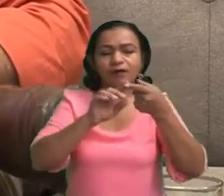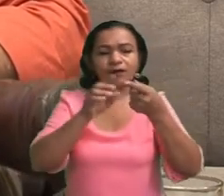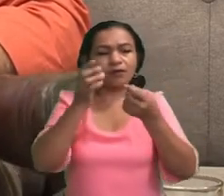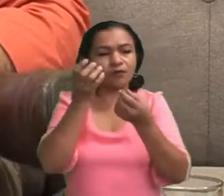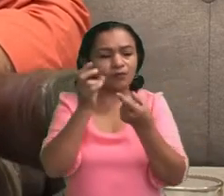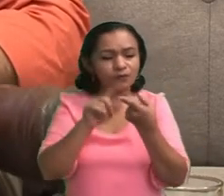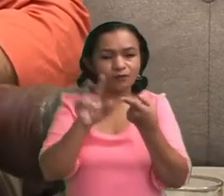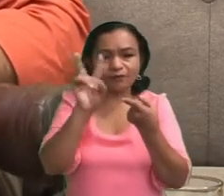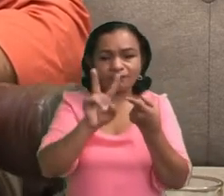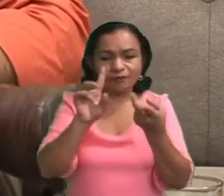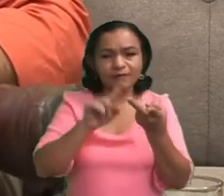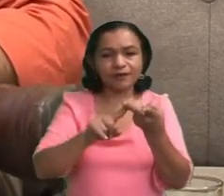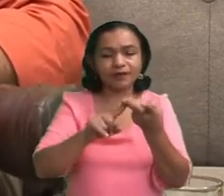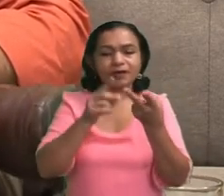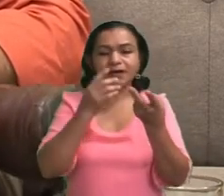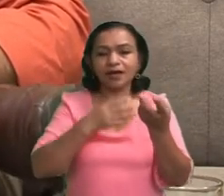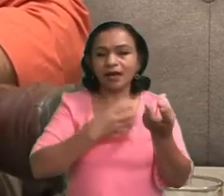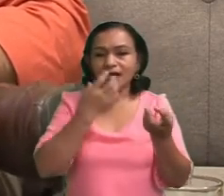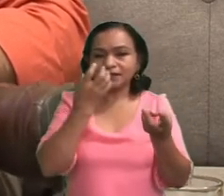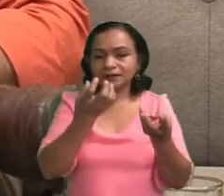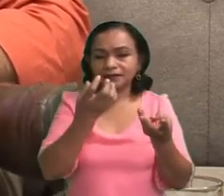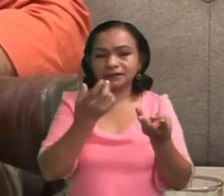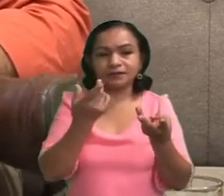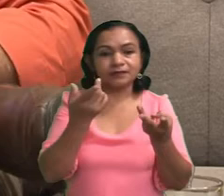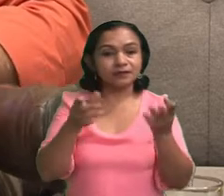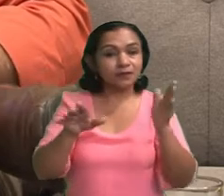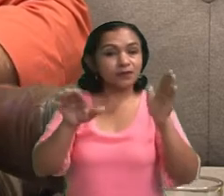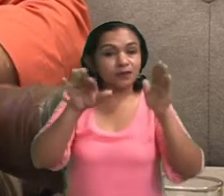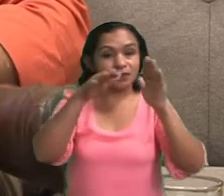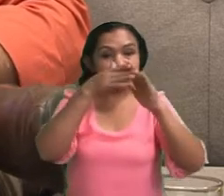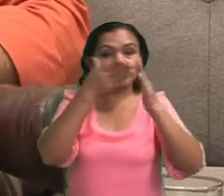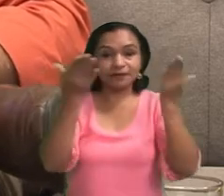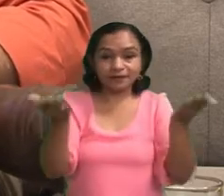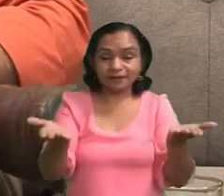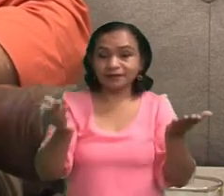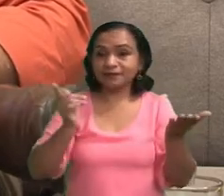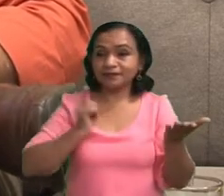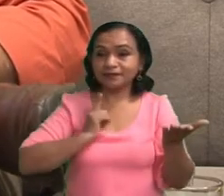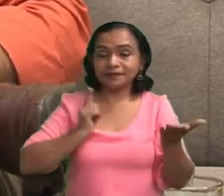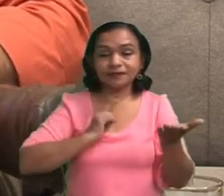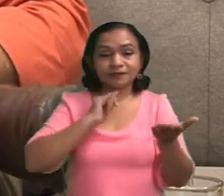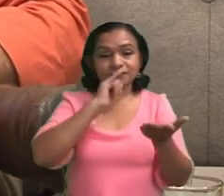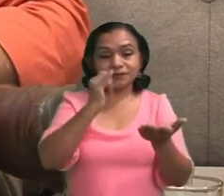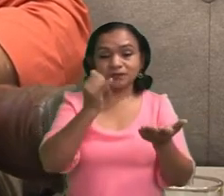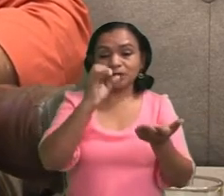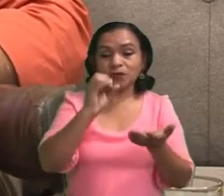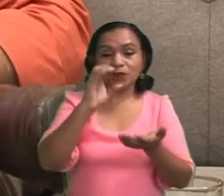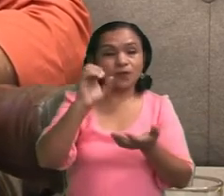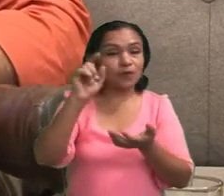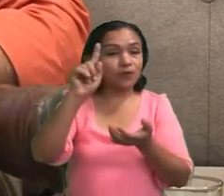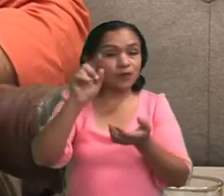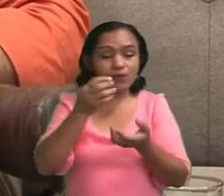guayabas, las manzanas montañeras, tenemos el jocote, bueno,